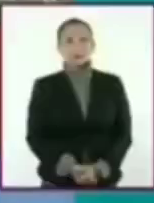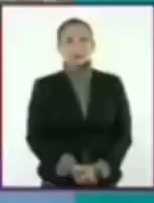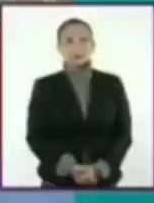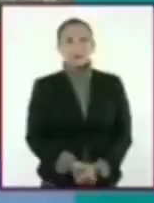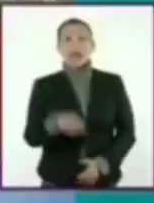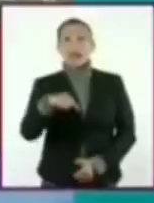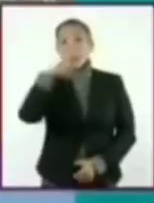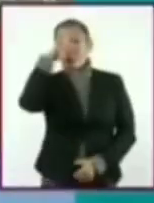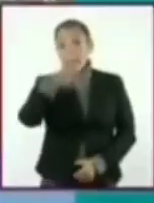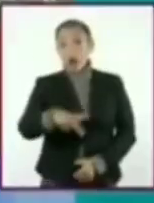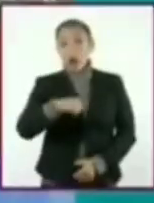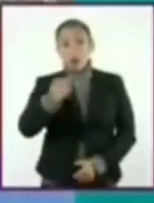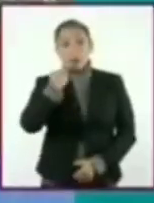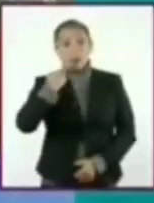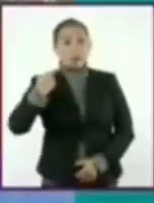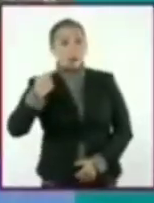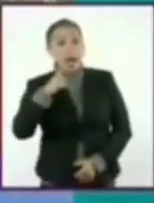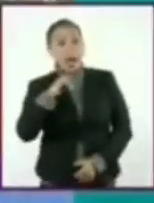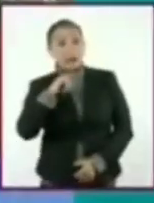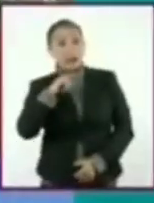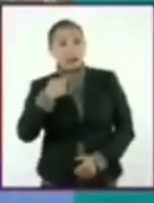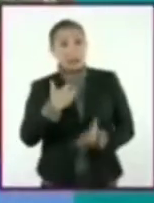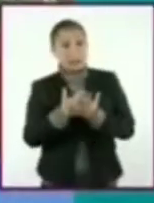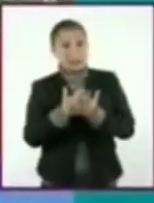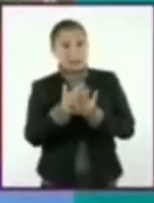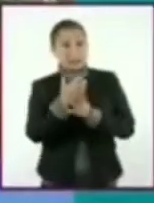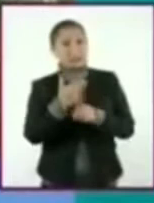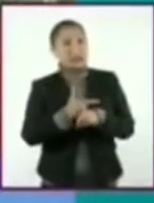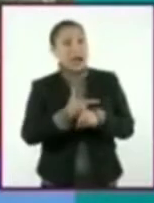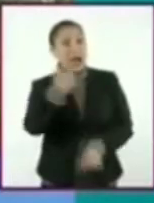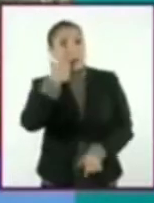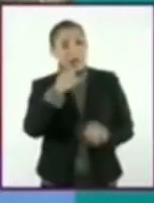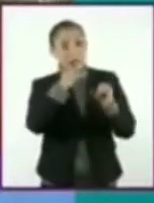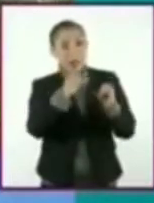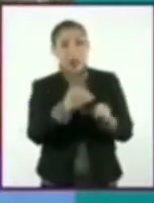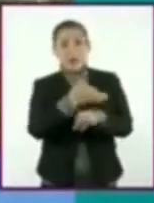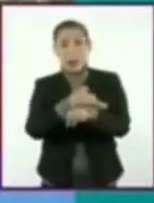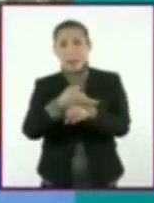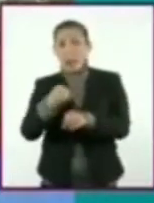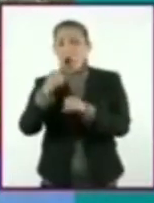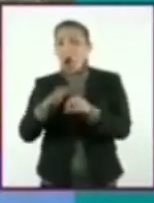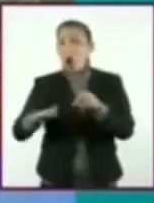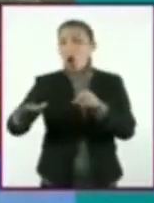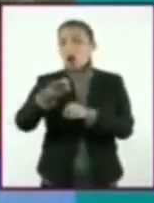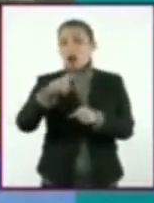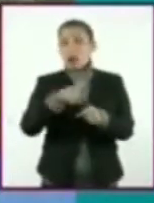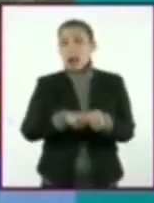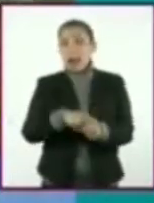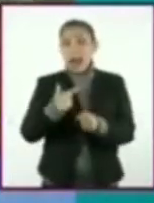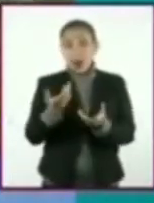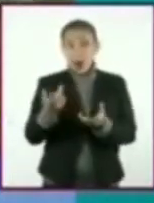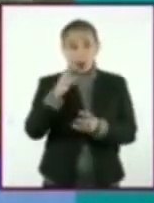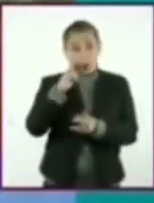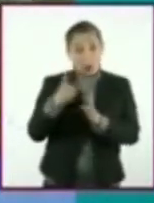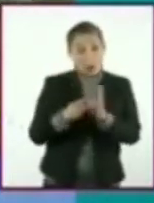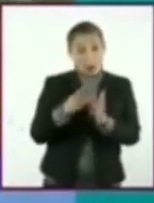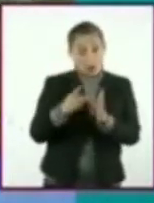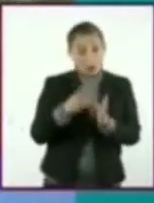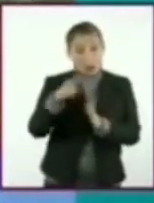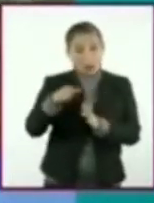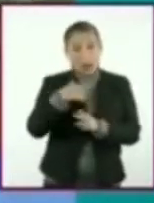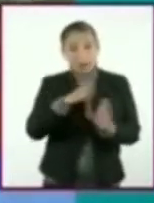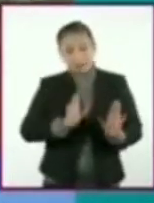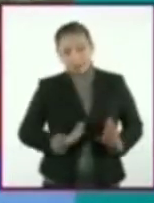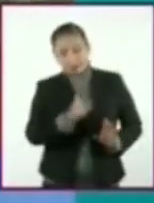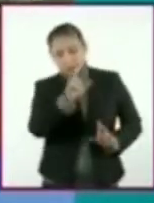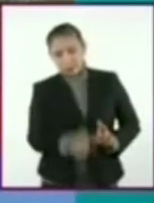En México, las adicciones son un problema muy serio que afectan a nivel individual, familiar y social. Las últimas tendencias indican que la